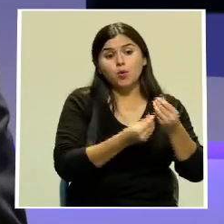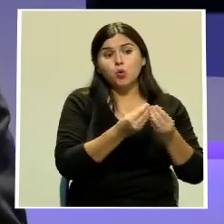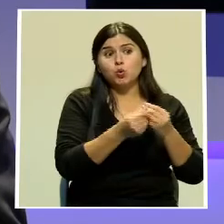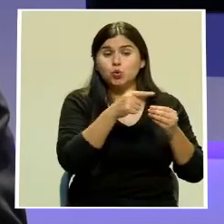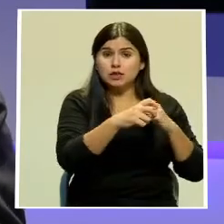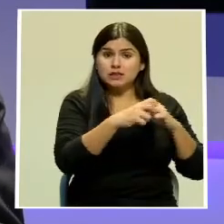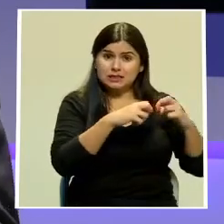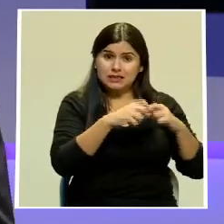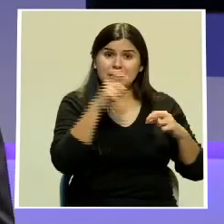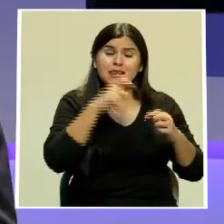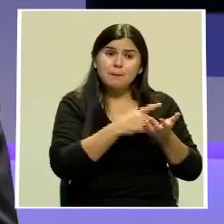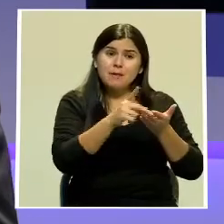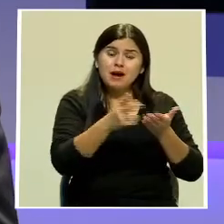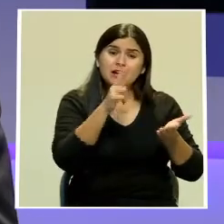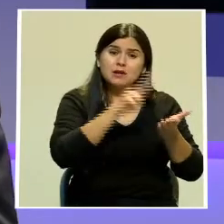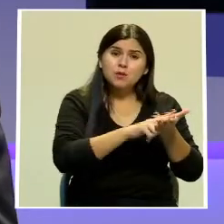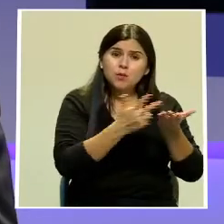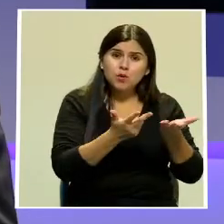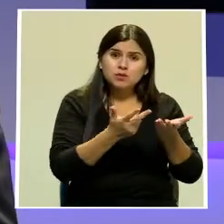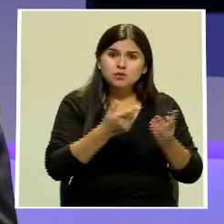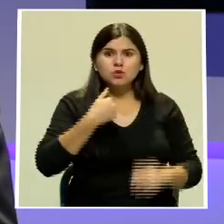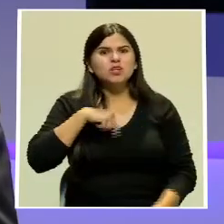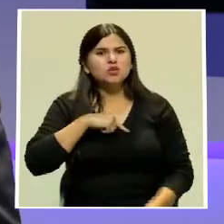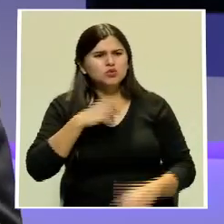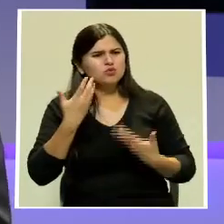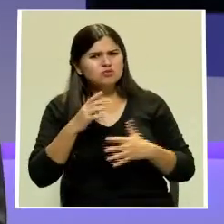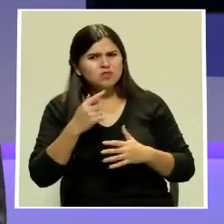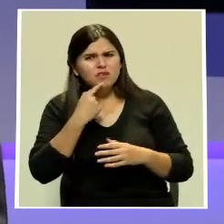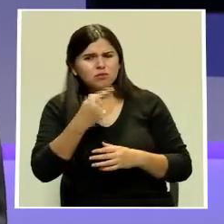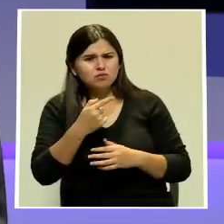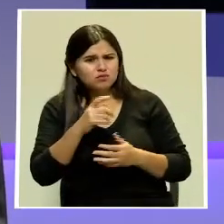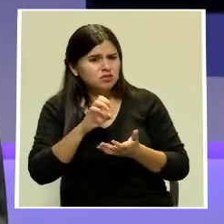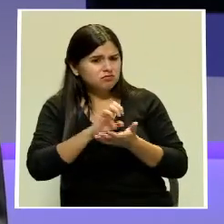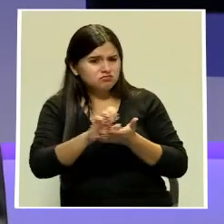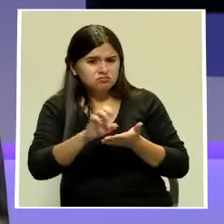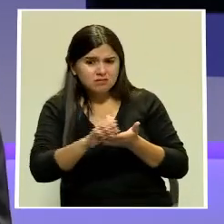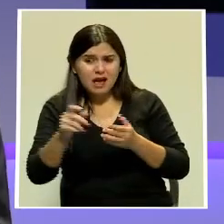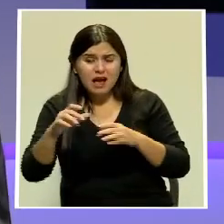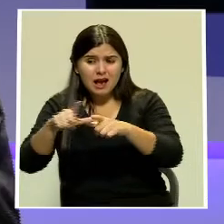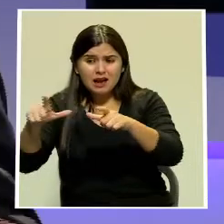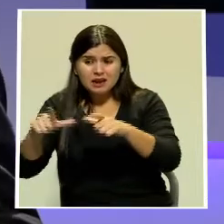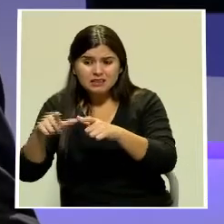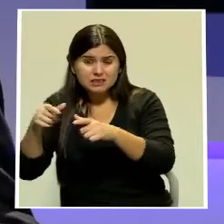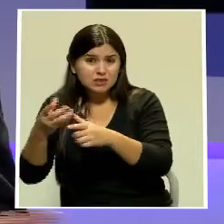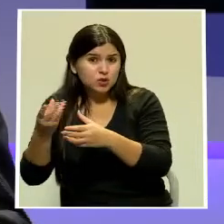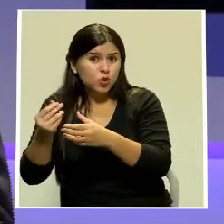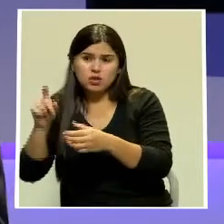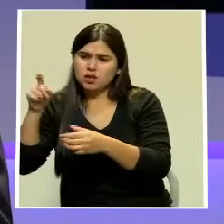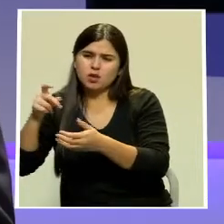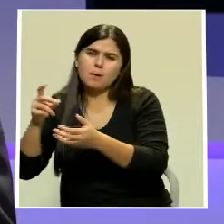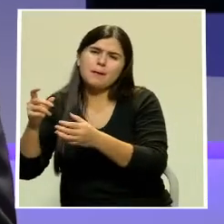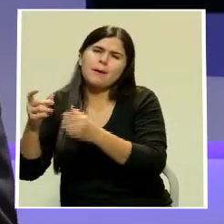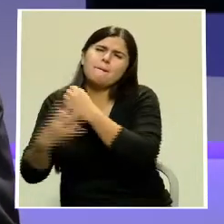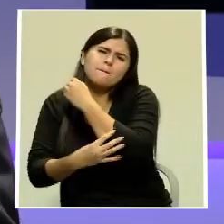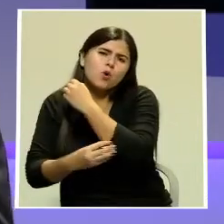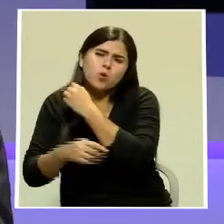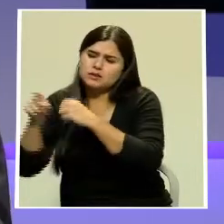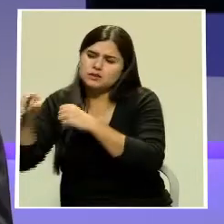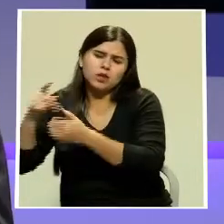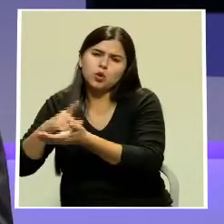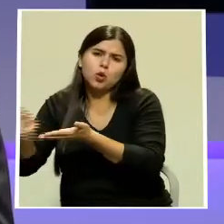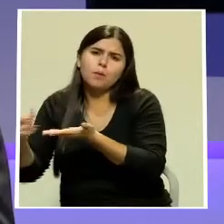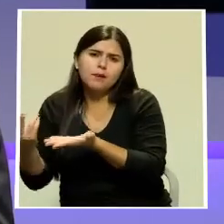el impuesto y nosotros habíamos dejado exoneraciones a sectores vulnerables para que no lo pagaran, pero como la empresa tiene que ya